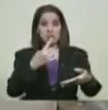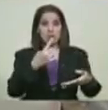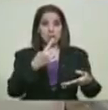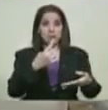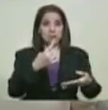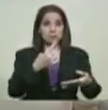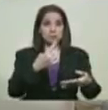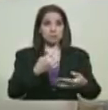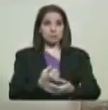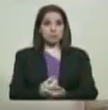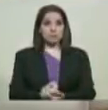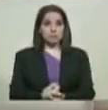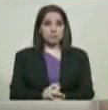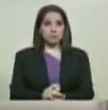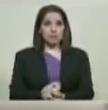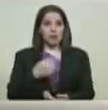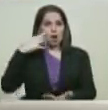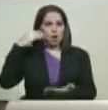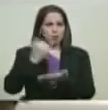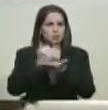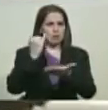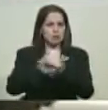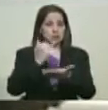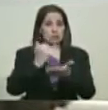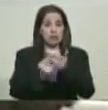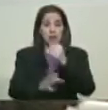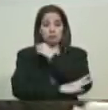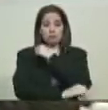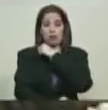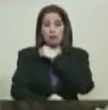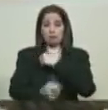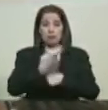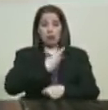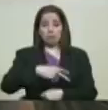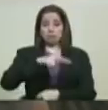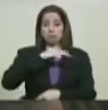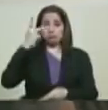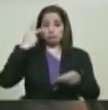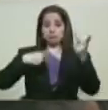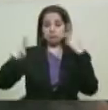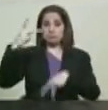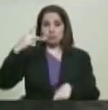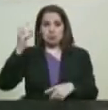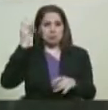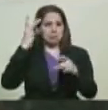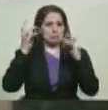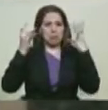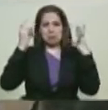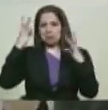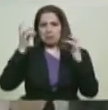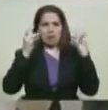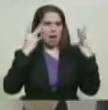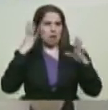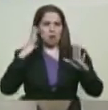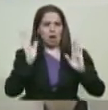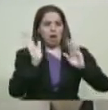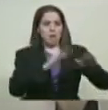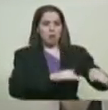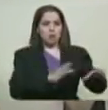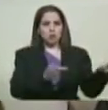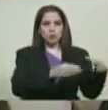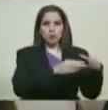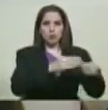que los testigos corrompidos, comprados, se les ocurría colocar a favor de sus